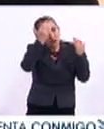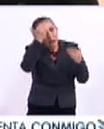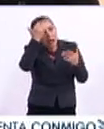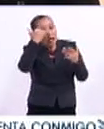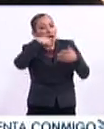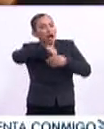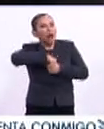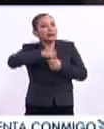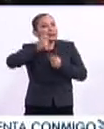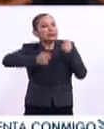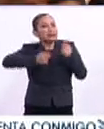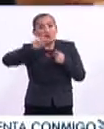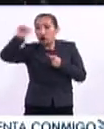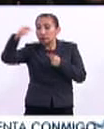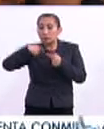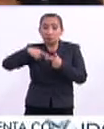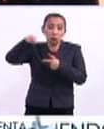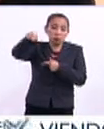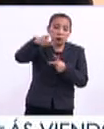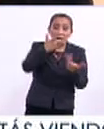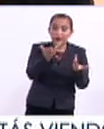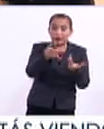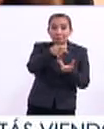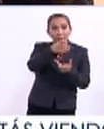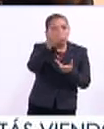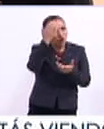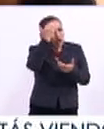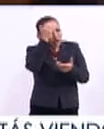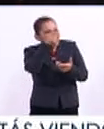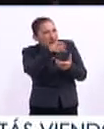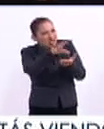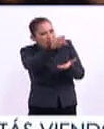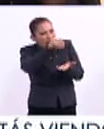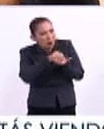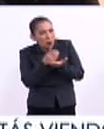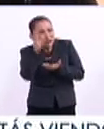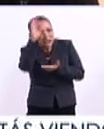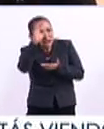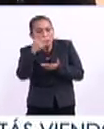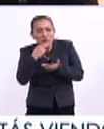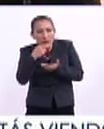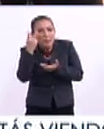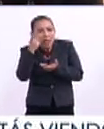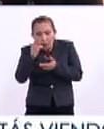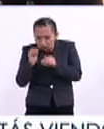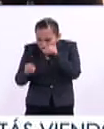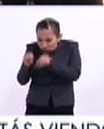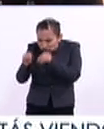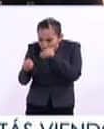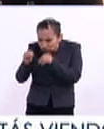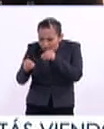¿no? Y a otras personas les tocará hacer ciencia aplicada a partir de esos conocimientos.